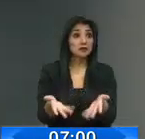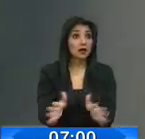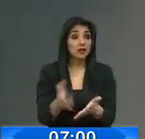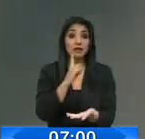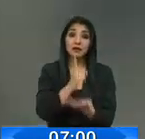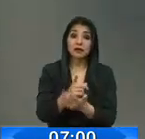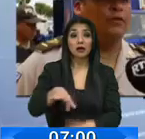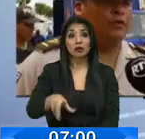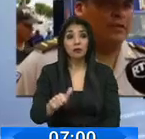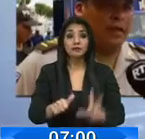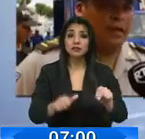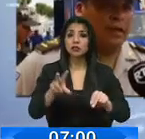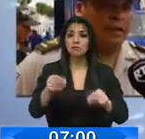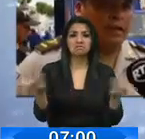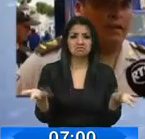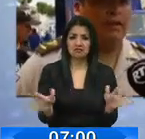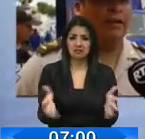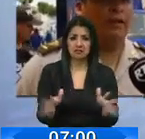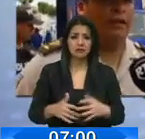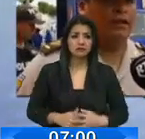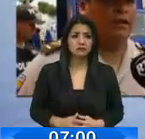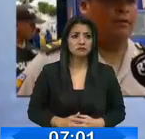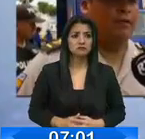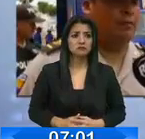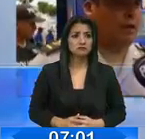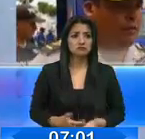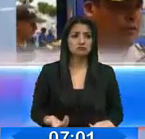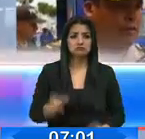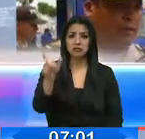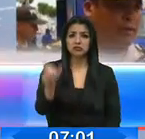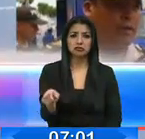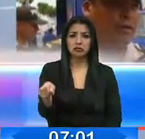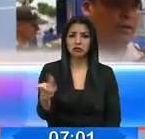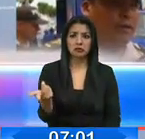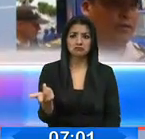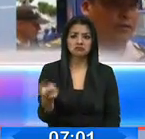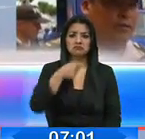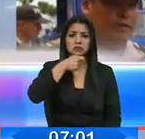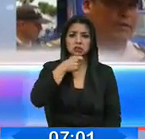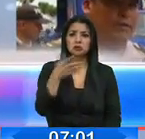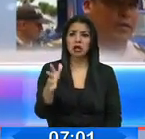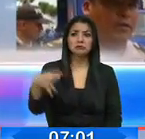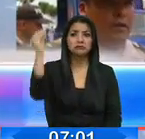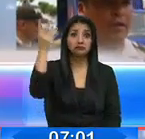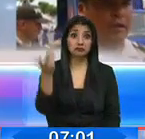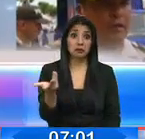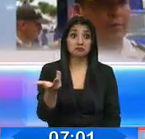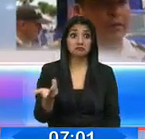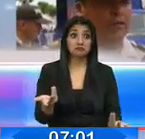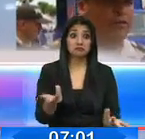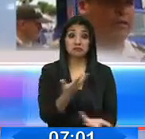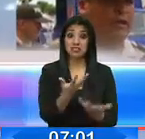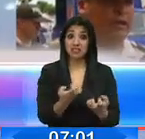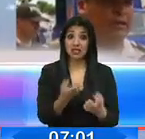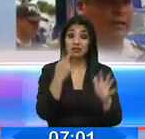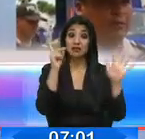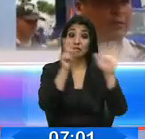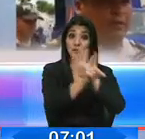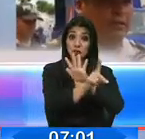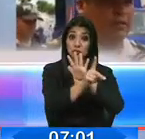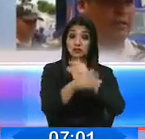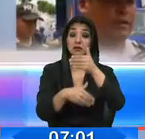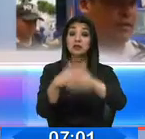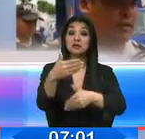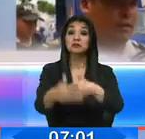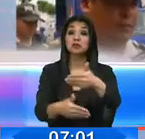existido un posible robo, no está el victimario aquí. Entonces, si ahora quieren poner acciones legales ya después